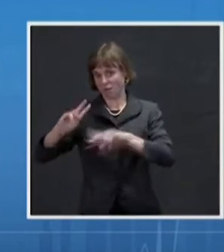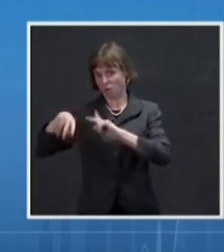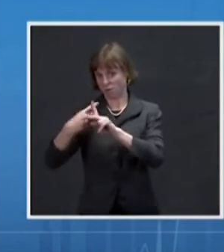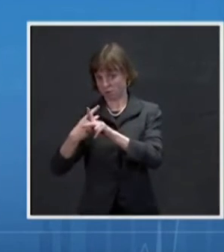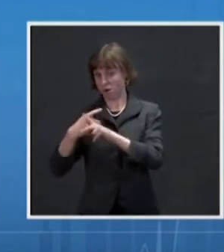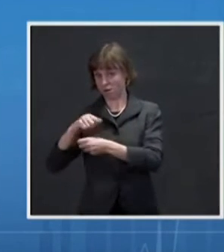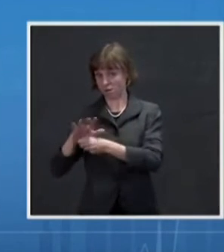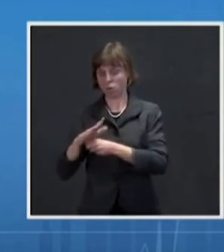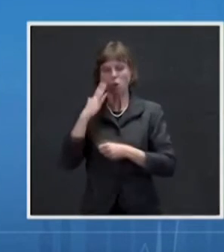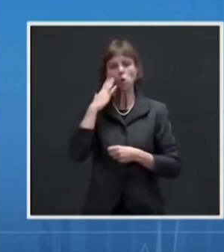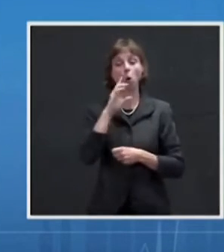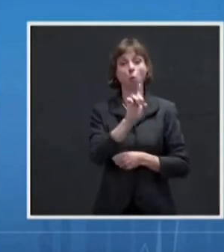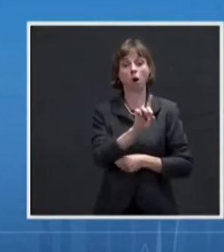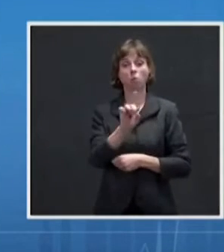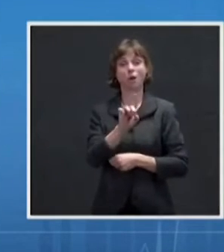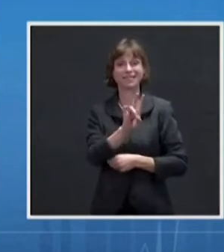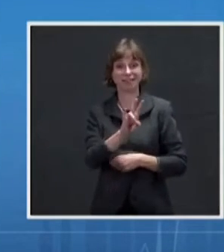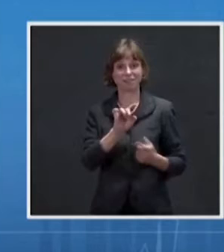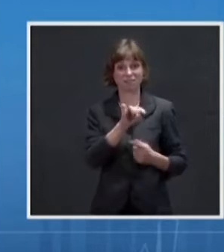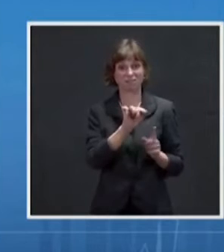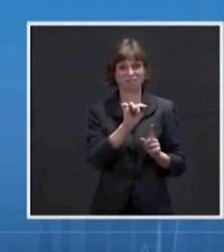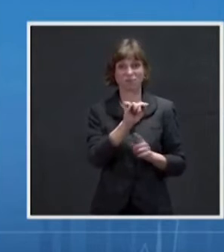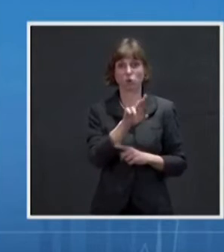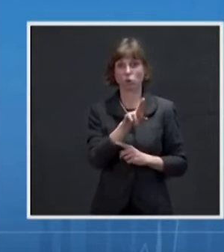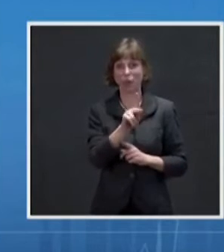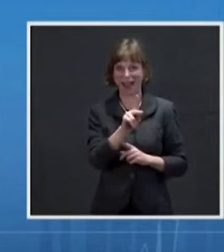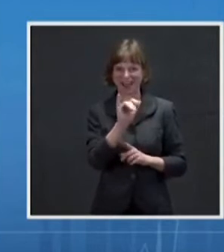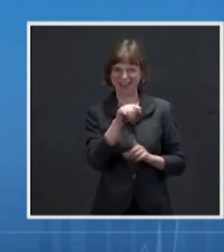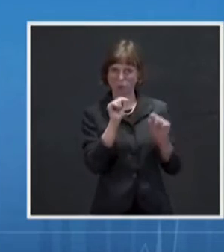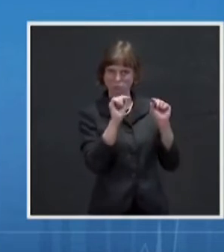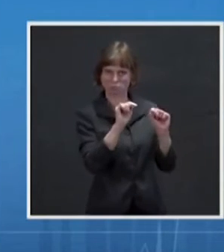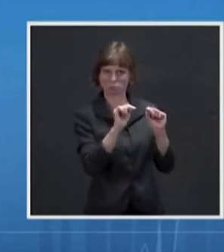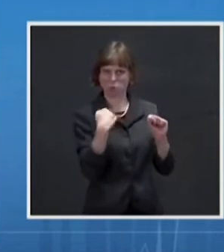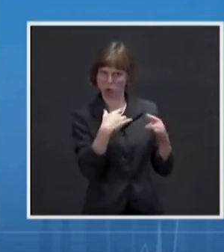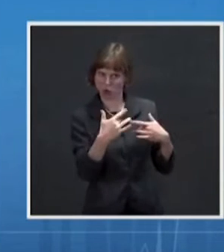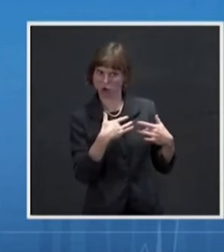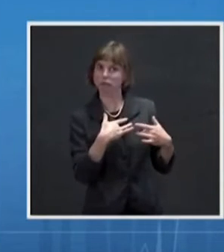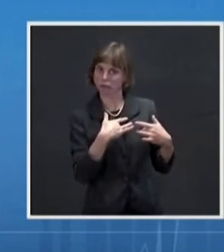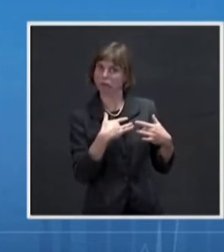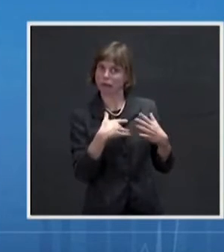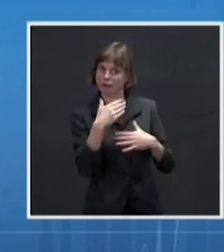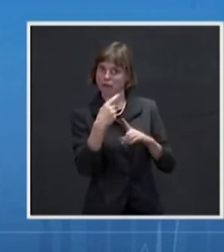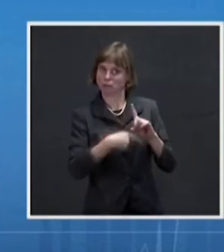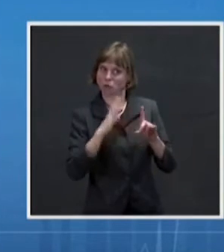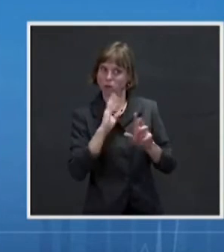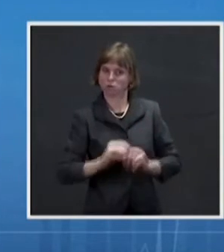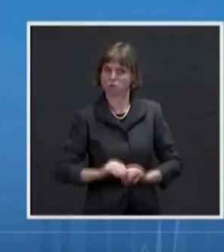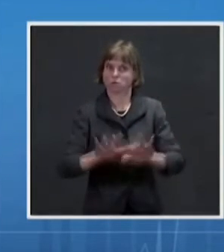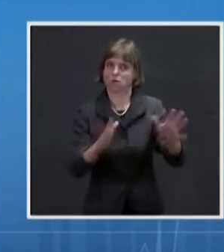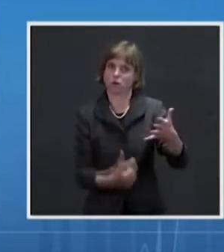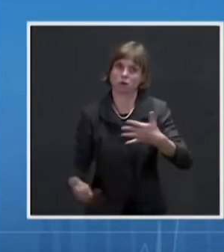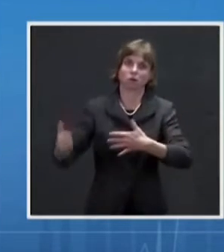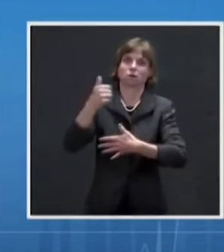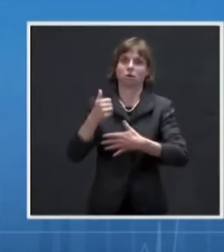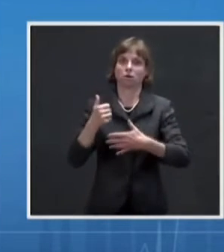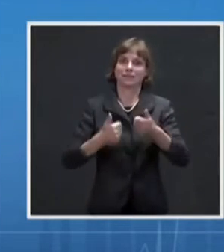Sabemos que la 117, una que está en el Reino Unido, por así decirlo, la que nos preocupa durante el próximo mes más o menos,